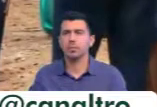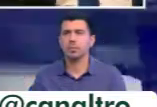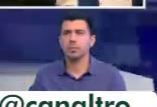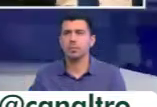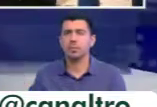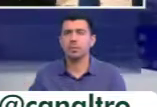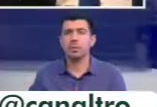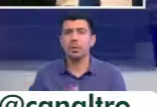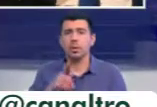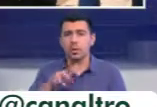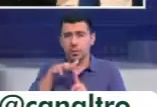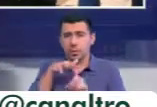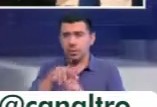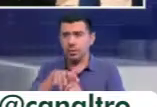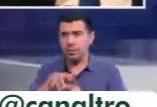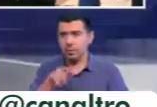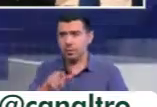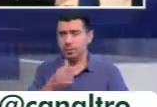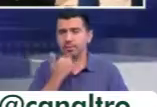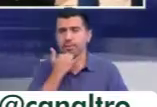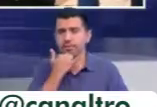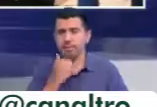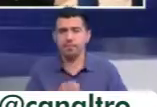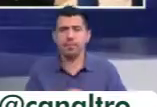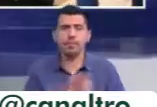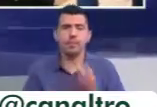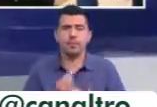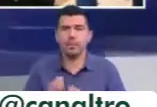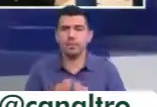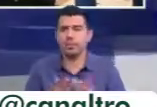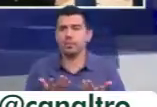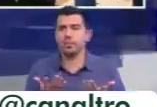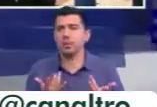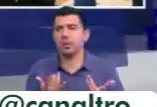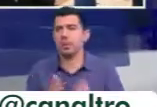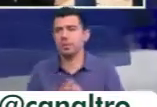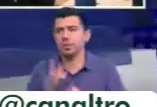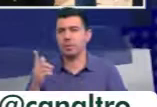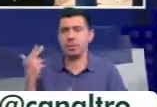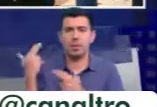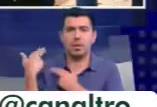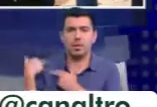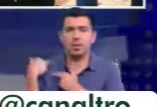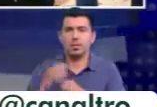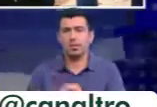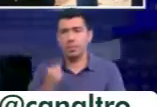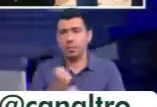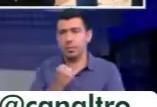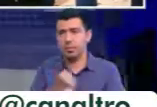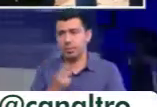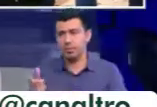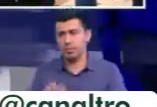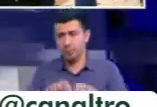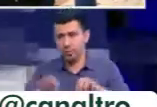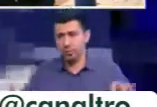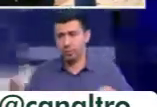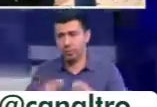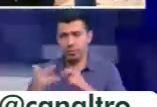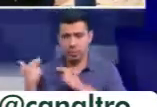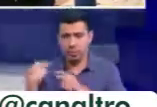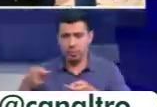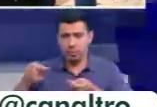los afectados de este incidente esperan que los responsables de la obra asuman los costos de los daños esto es todo por el momento siguen ustedes